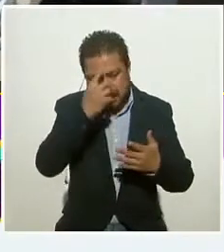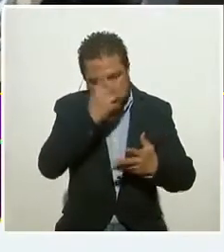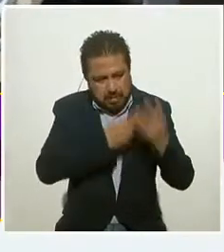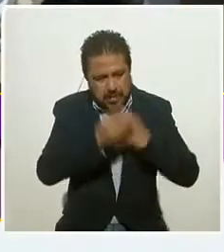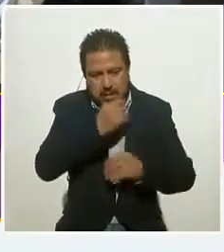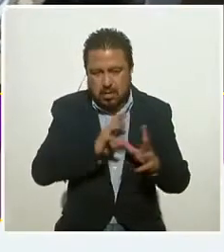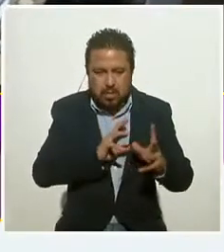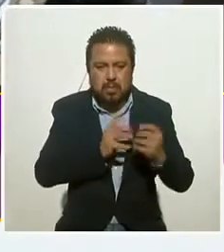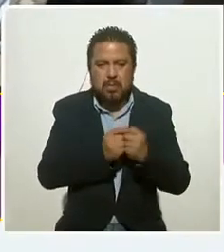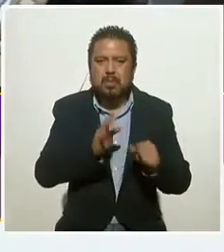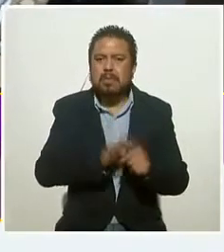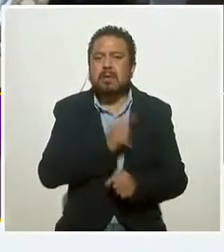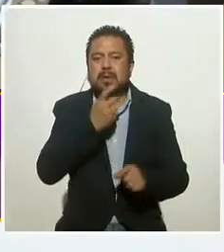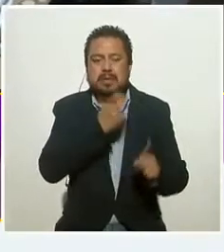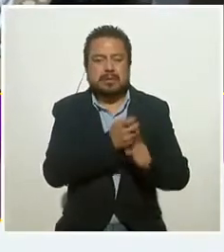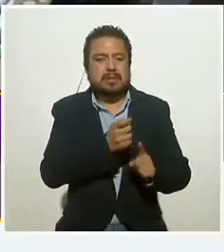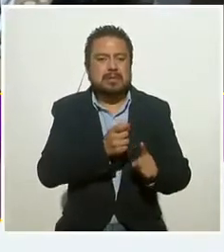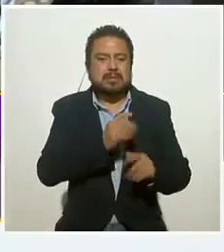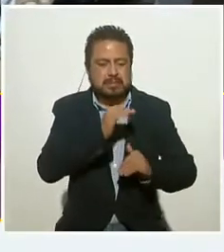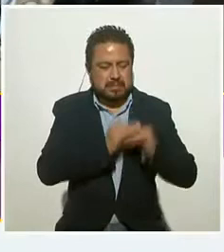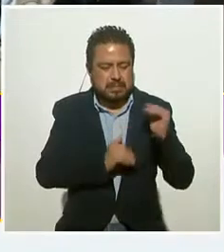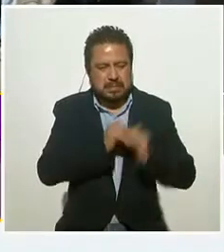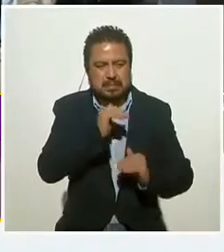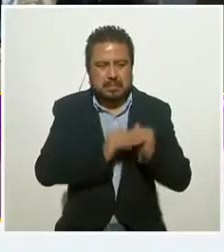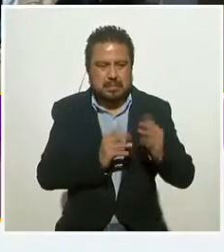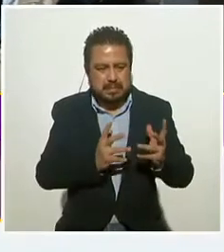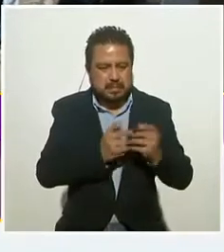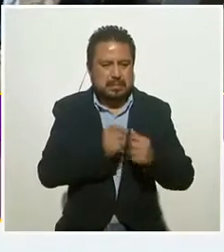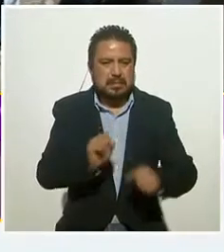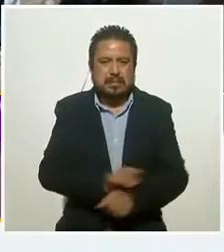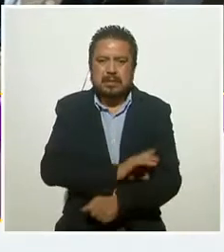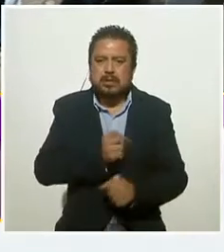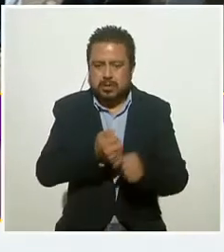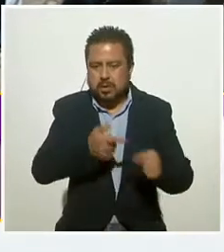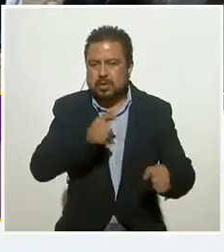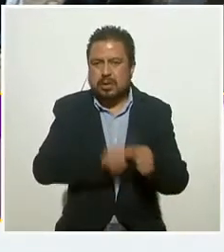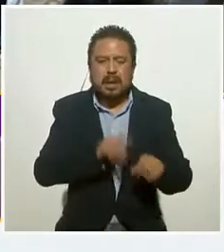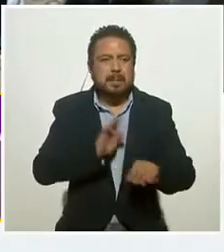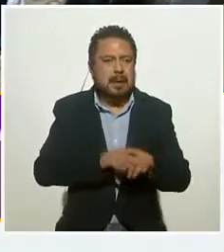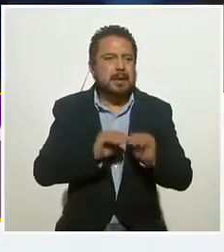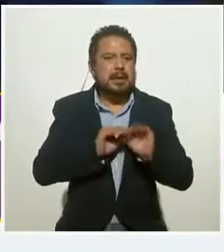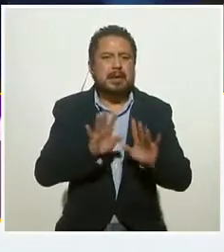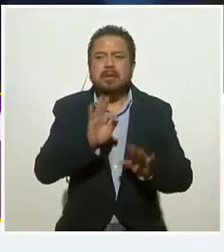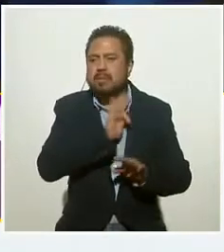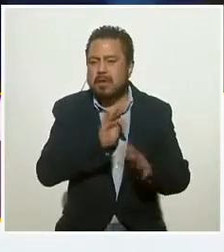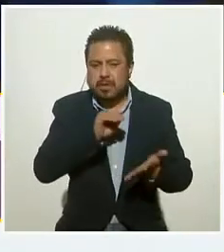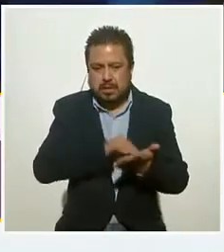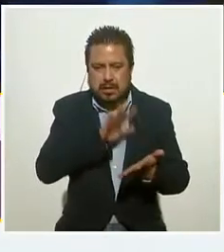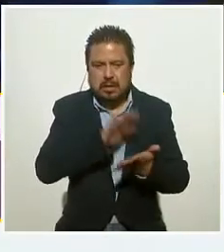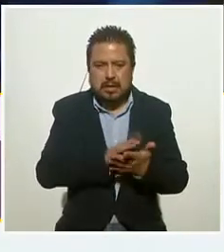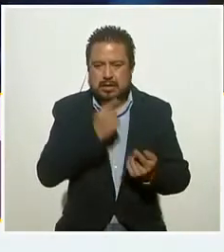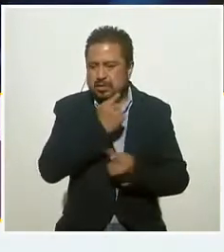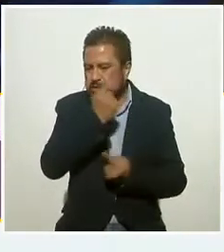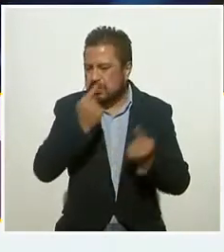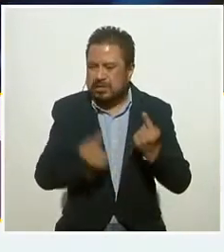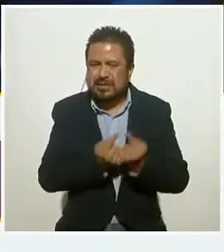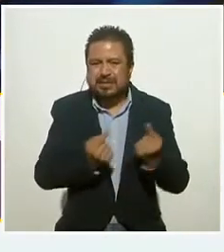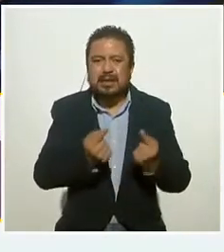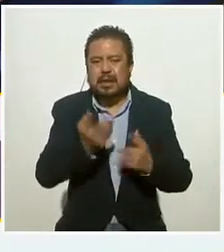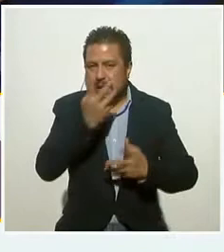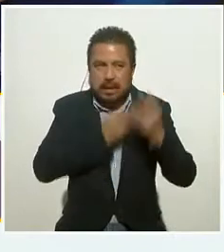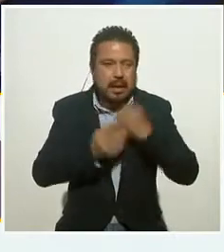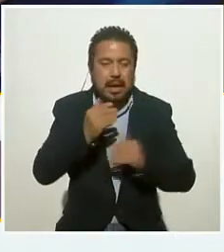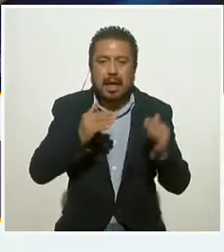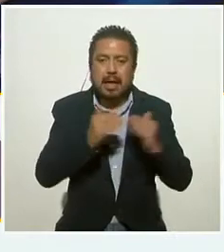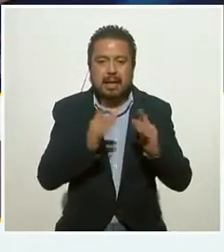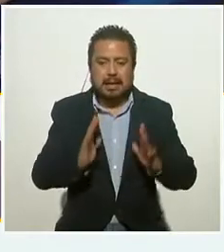juntos, porque estos cimientos, ¿no? De patrones emocionales y sociales claros que podamos establecer desde la infancia, se aprenden en